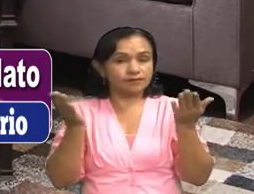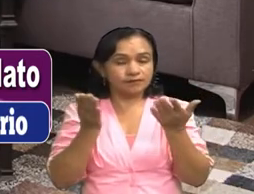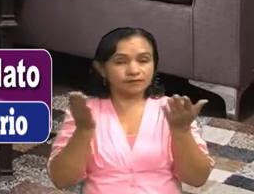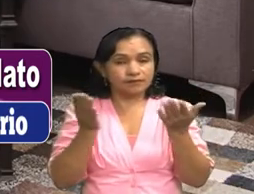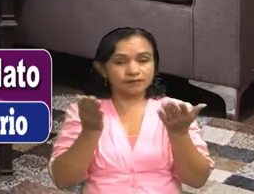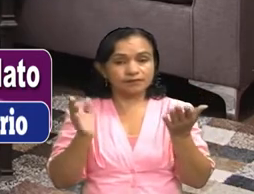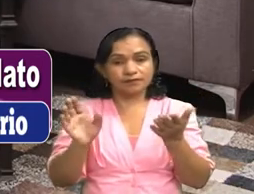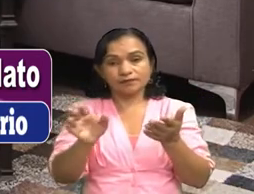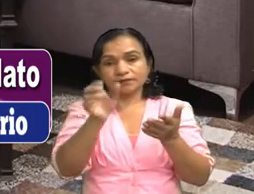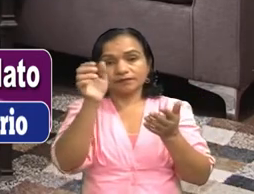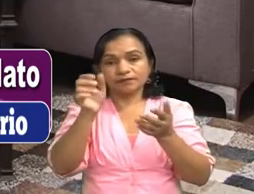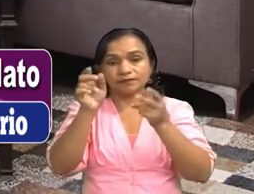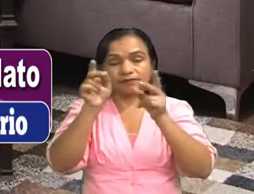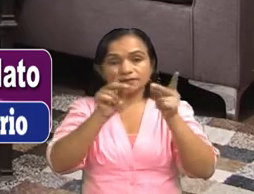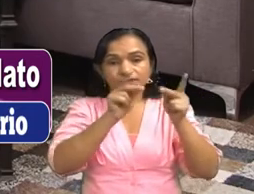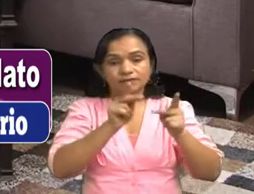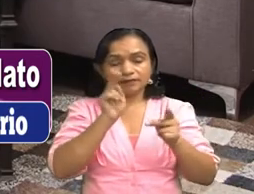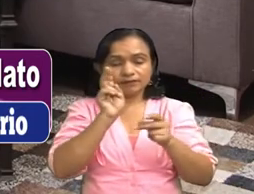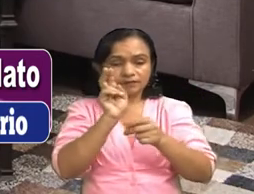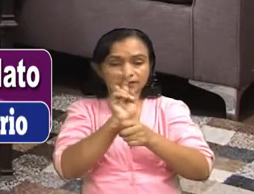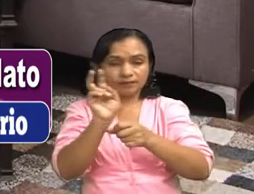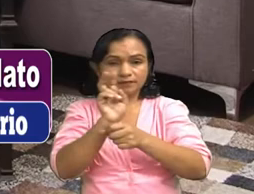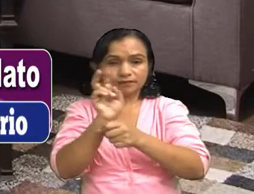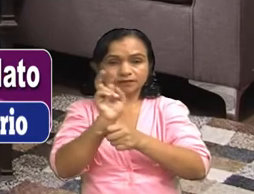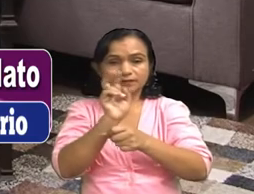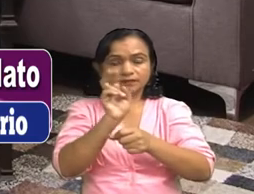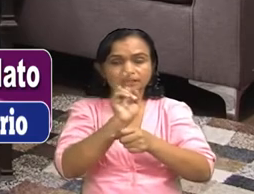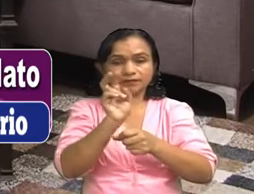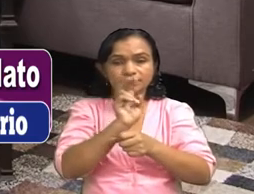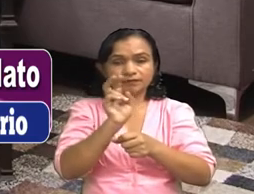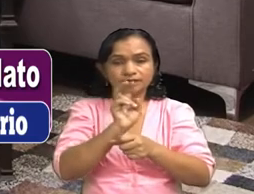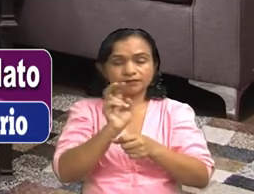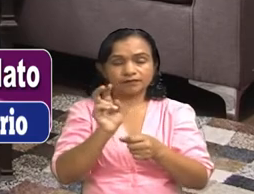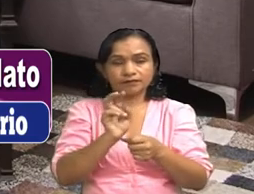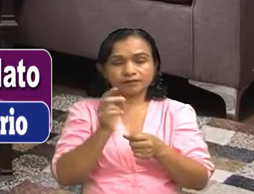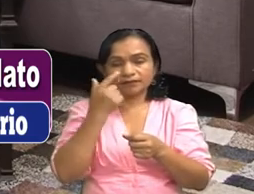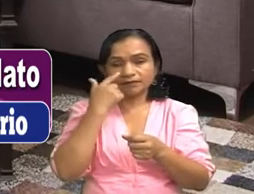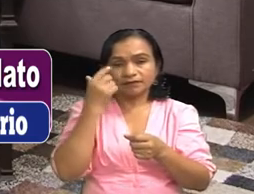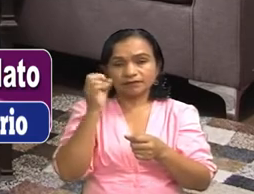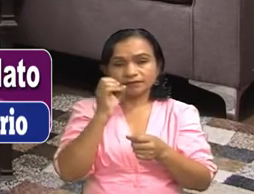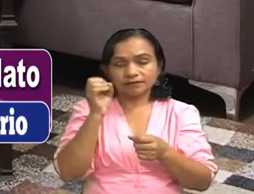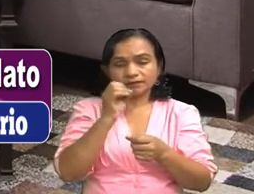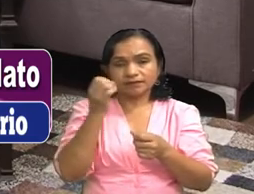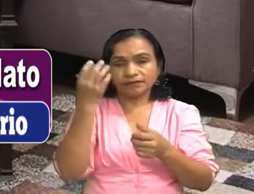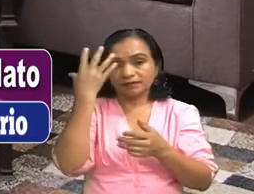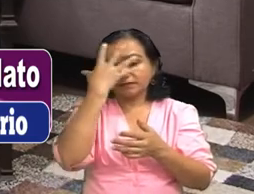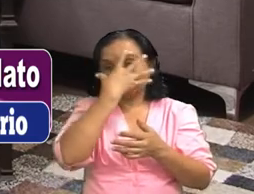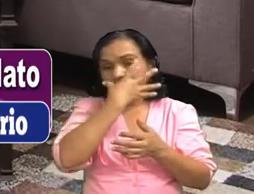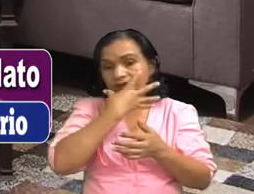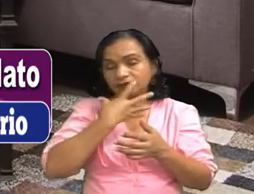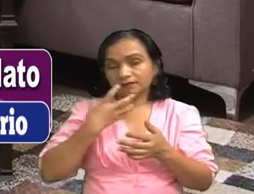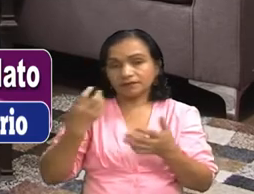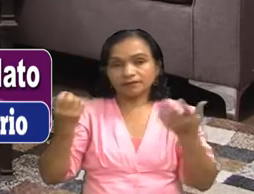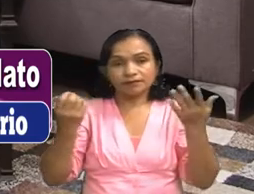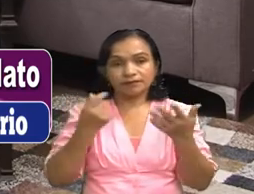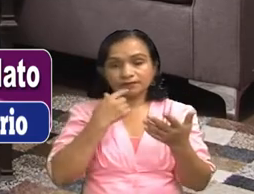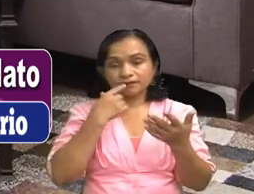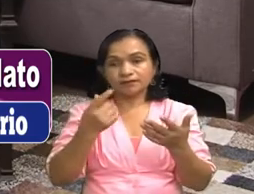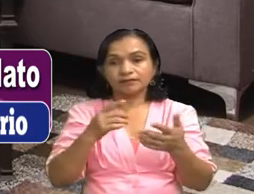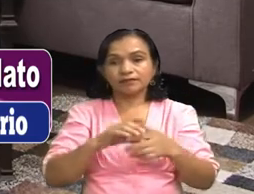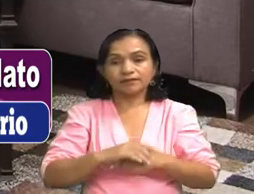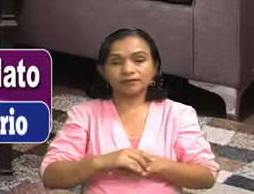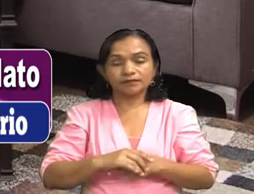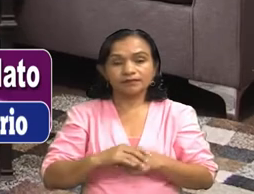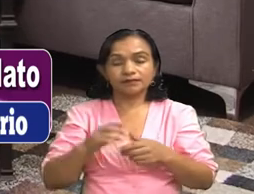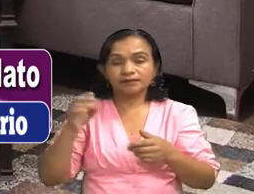otros compañeros, okay, a supervisarlo. No conocían la isla y son una maravilla. Entonces, viene